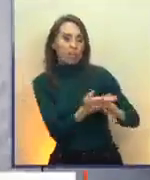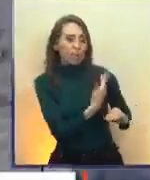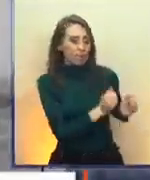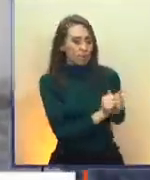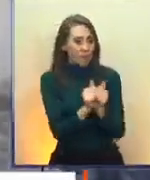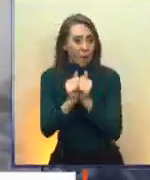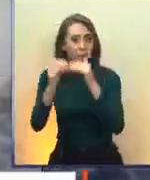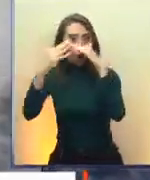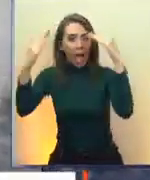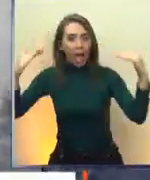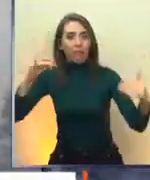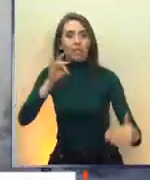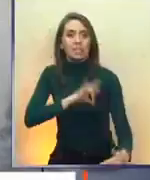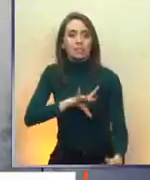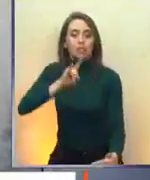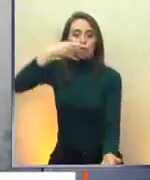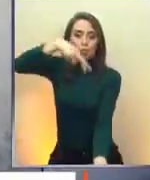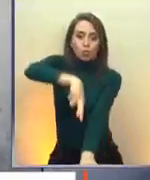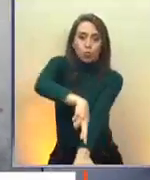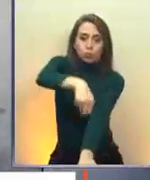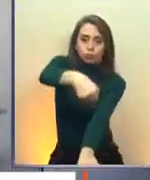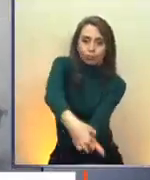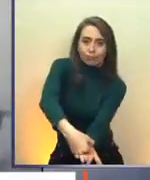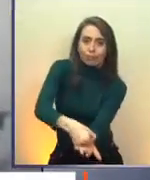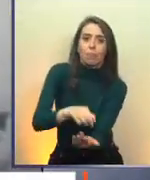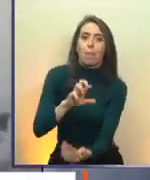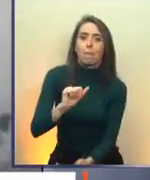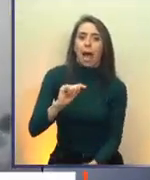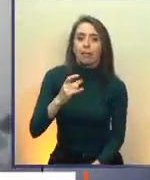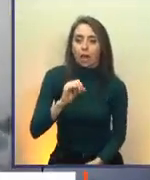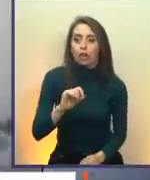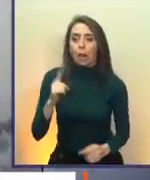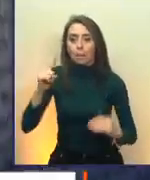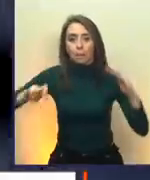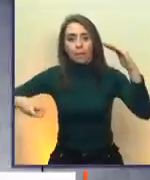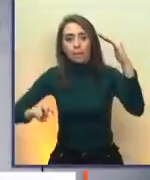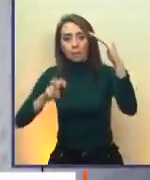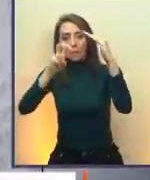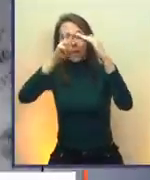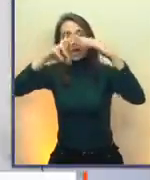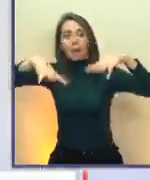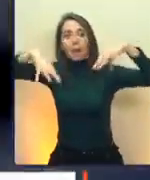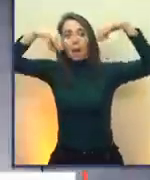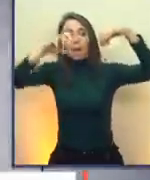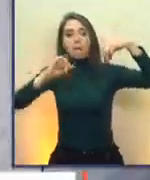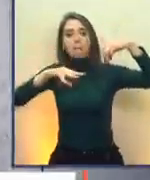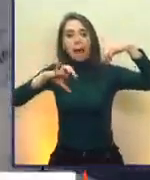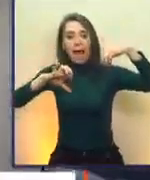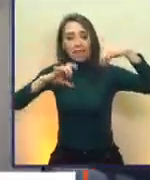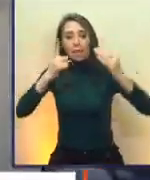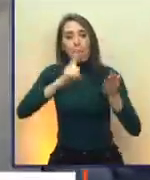Andes patagónicos, donde se transformó en el primer hombre en escalar el macizo Paine Grande en